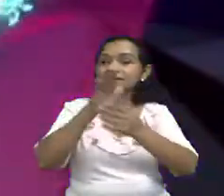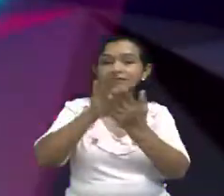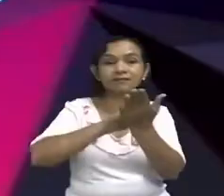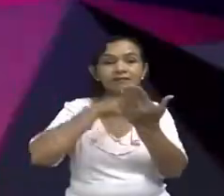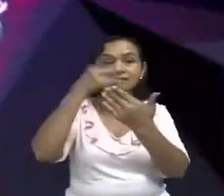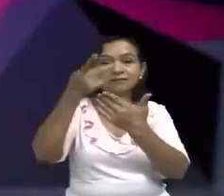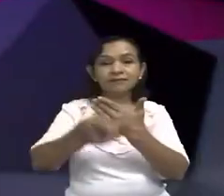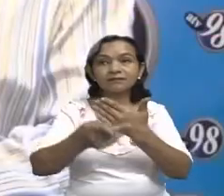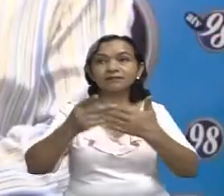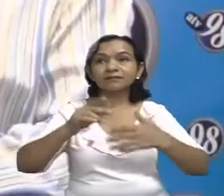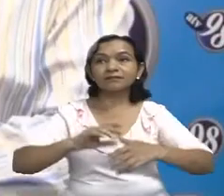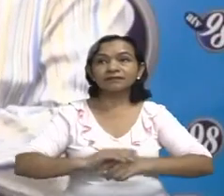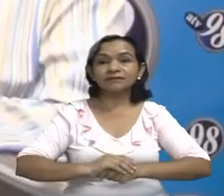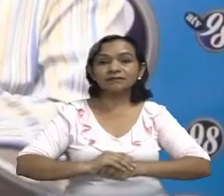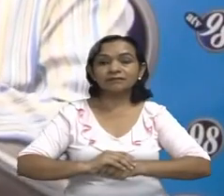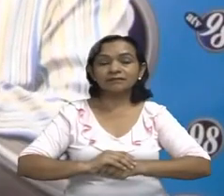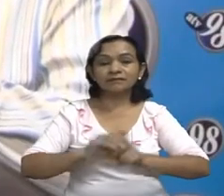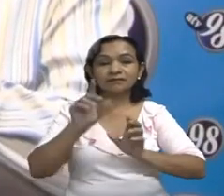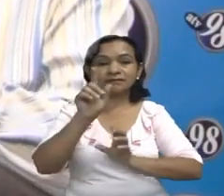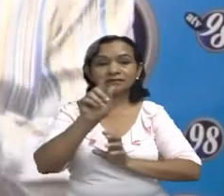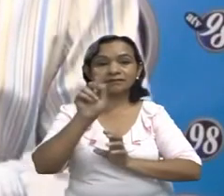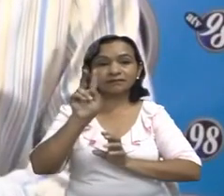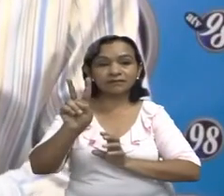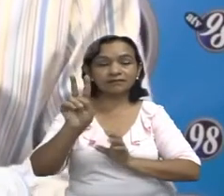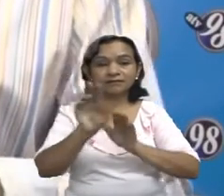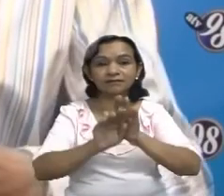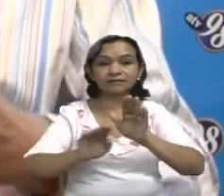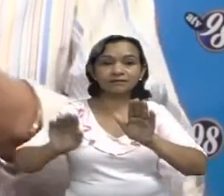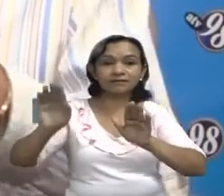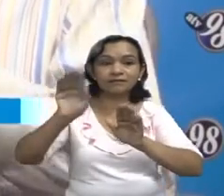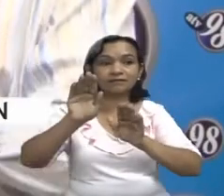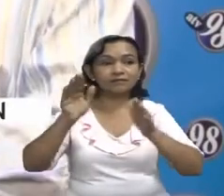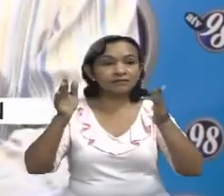programación. Un canal más compacto,